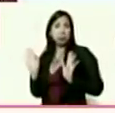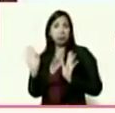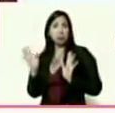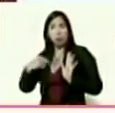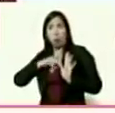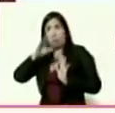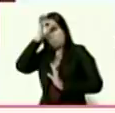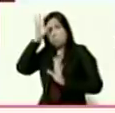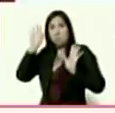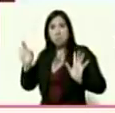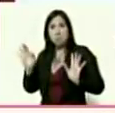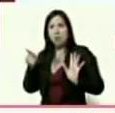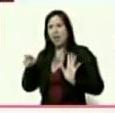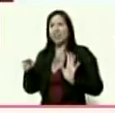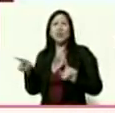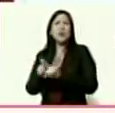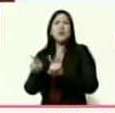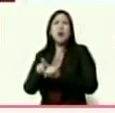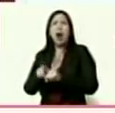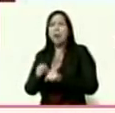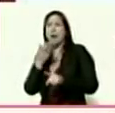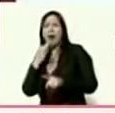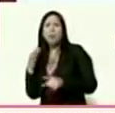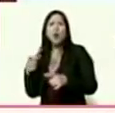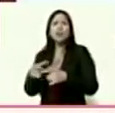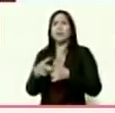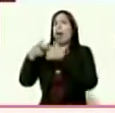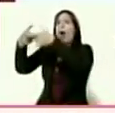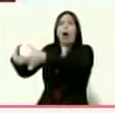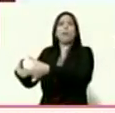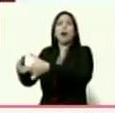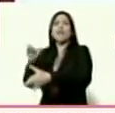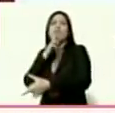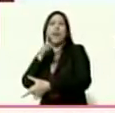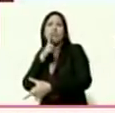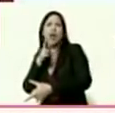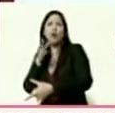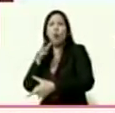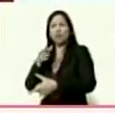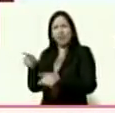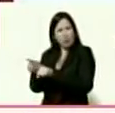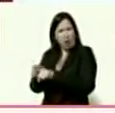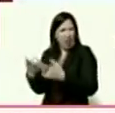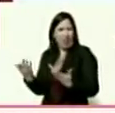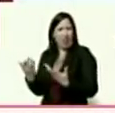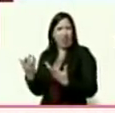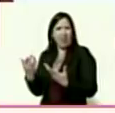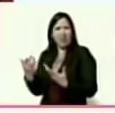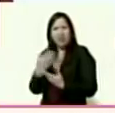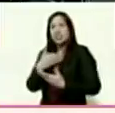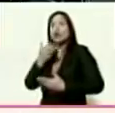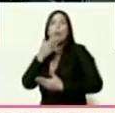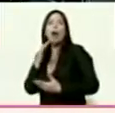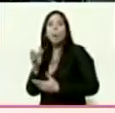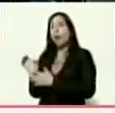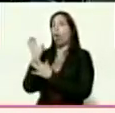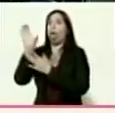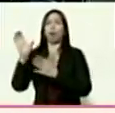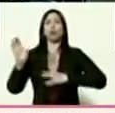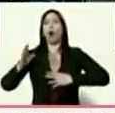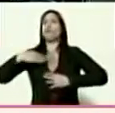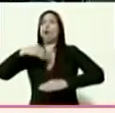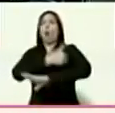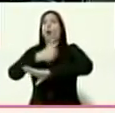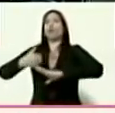chapa ni de pexicola, ni de refresco, ¿eh? No da para nada. Pero quiso chapear, pues.